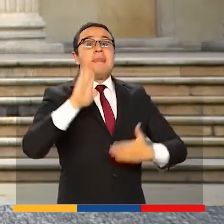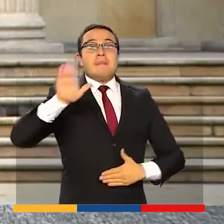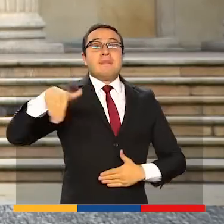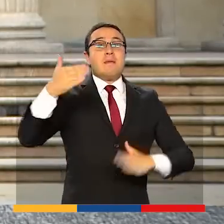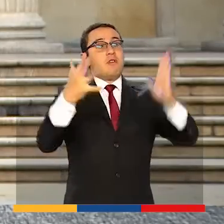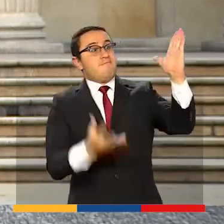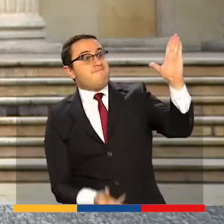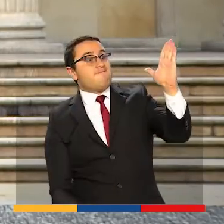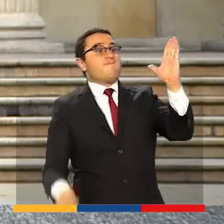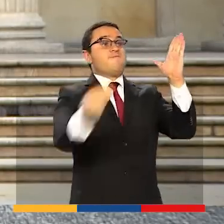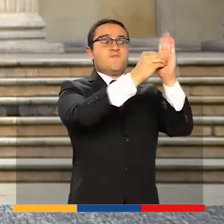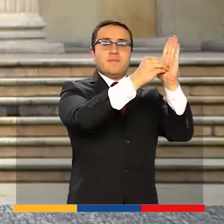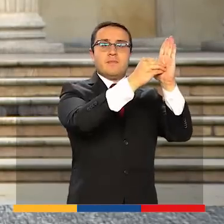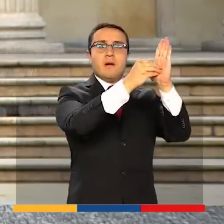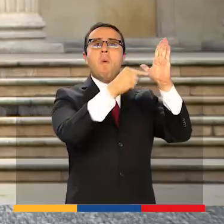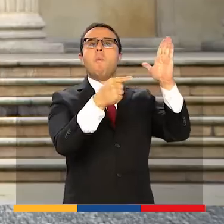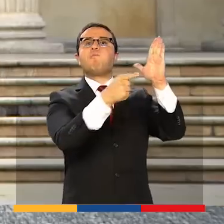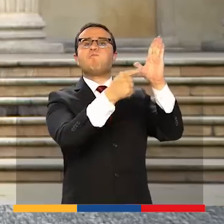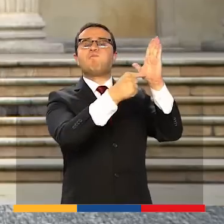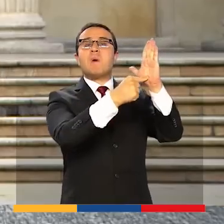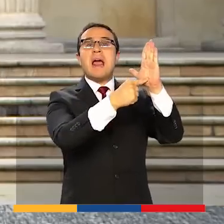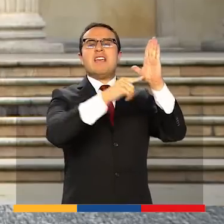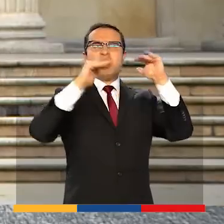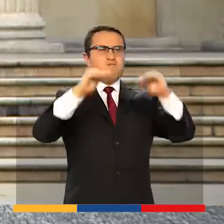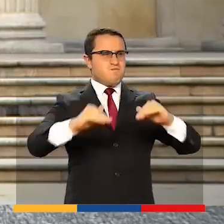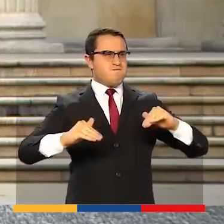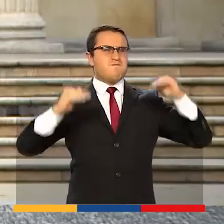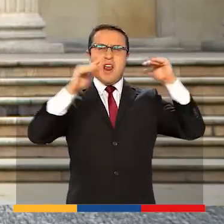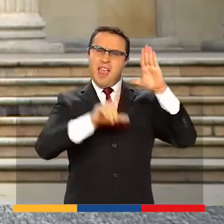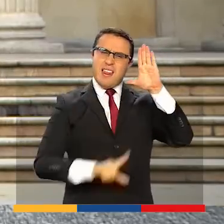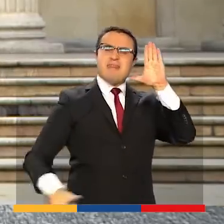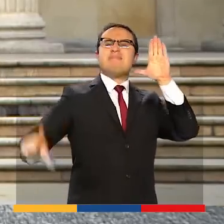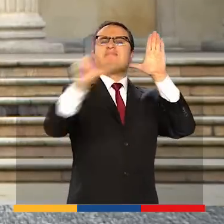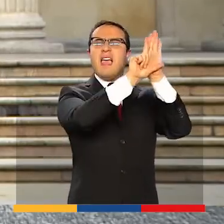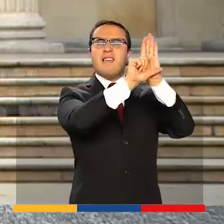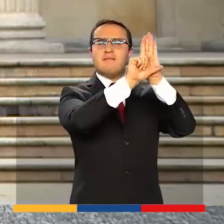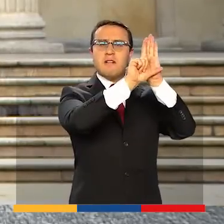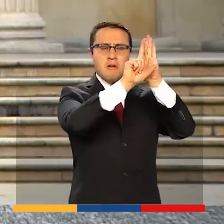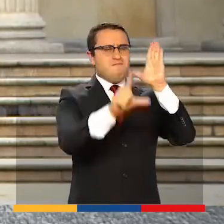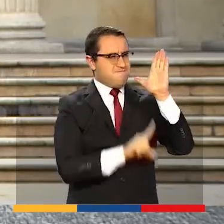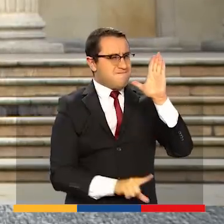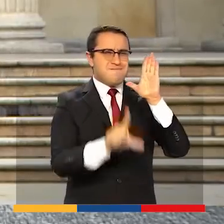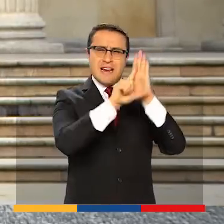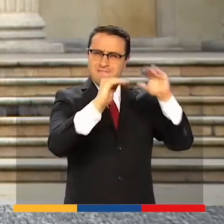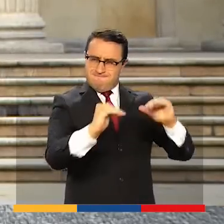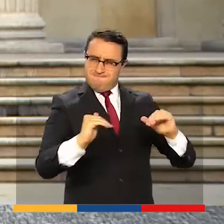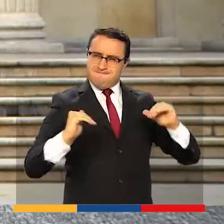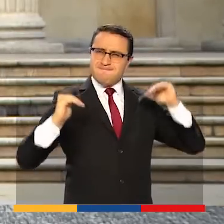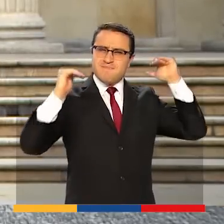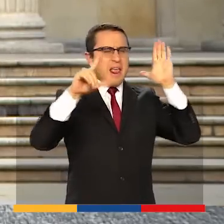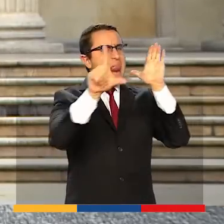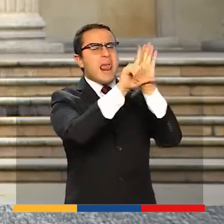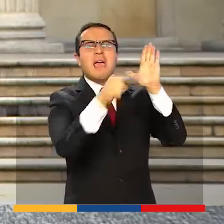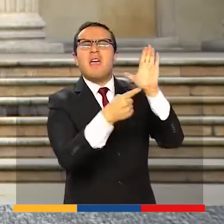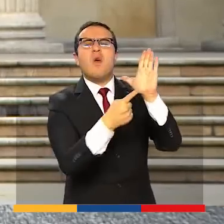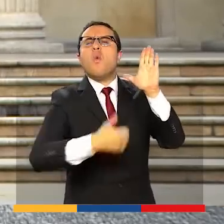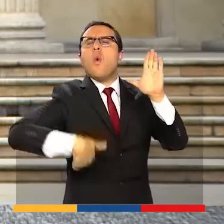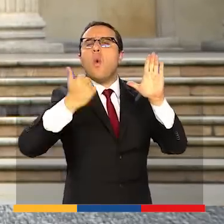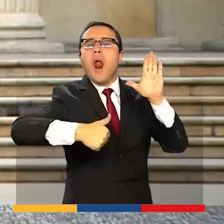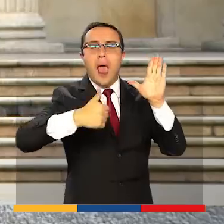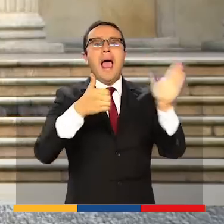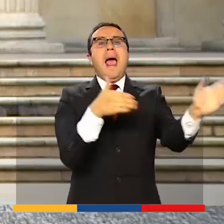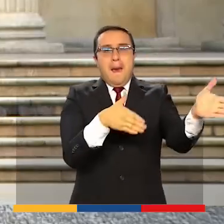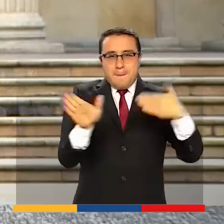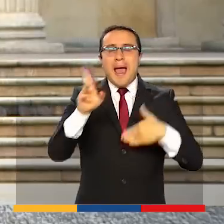finalmente serán incluidas como un mandato soberano en una ley, el Plan Nacional de